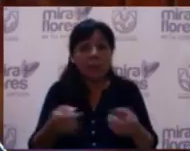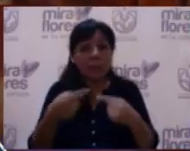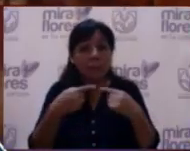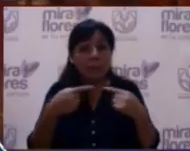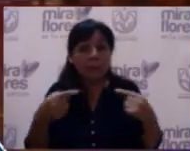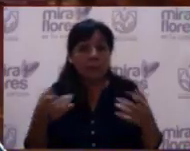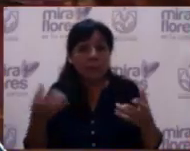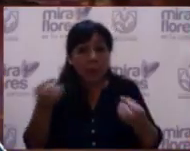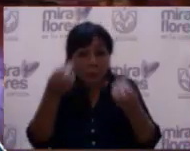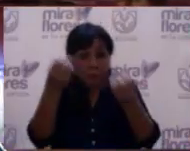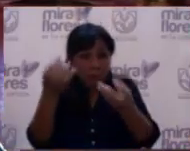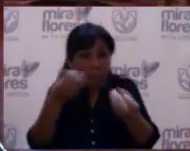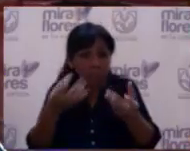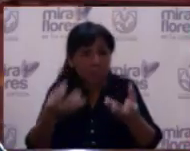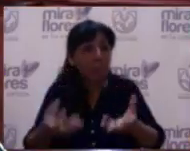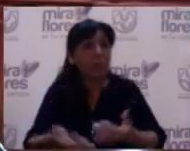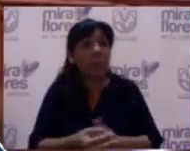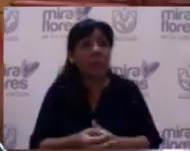Señor Sousa.